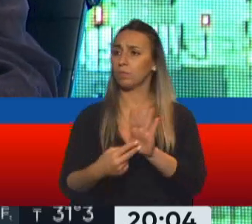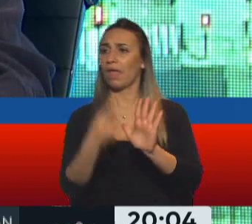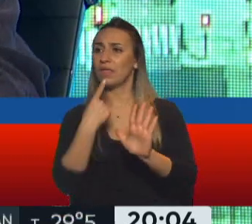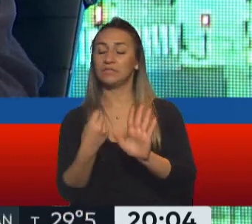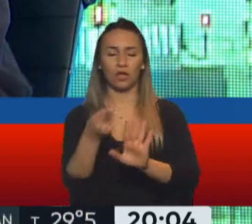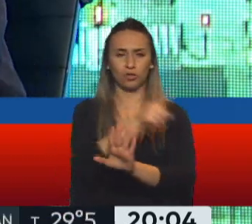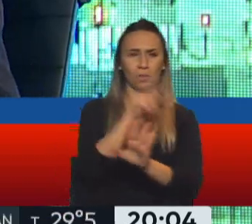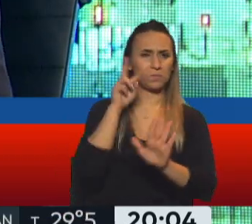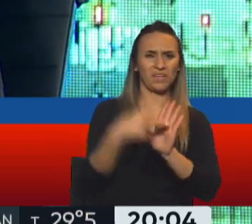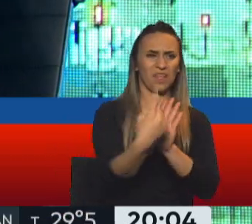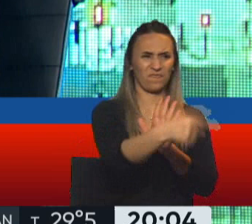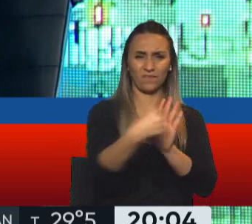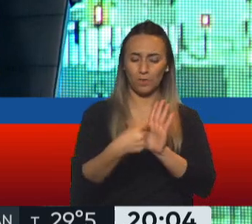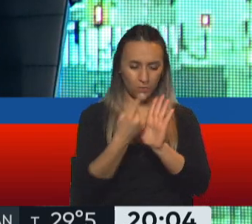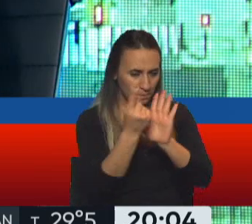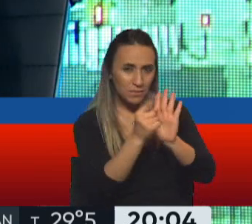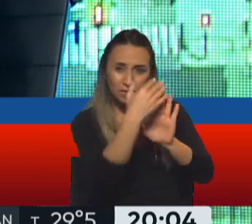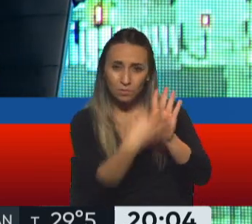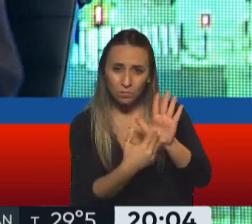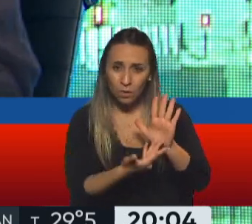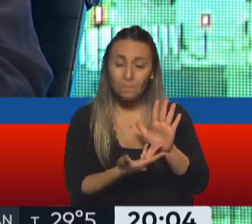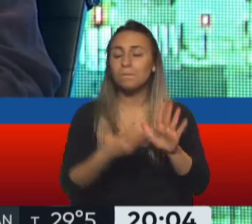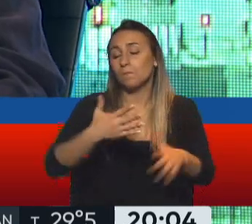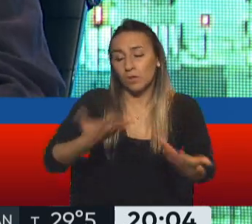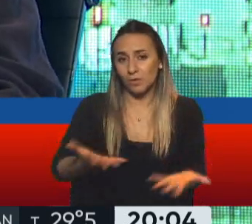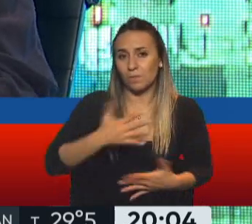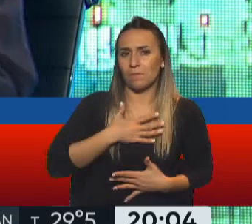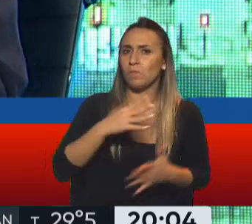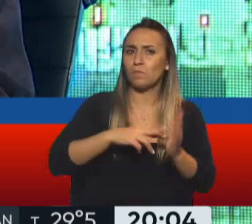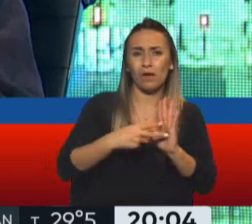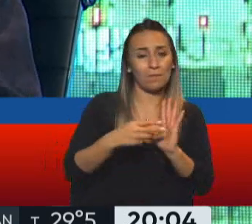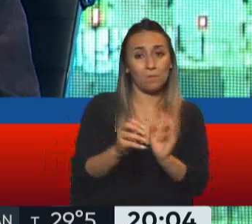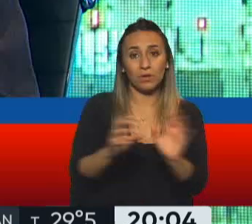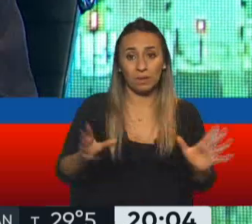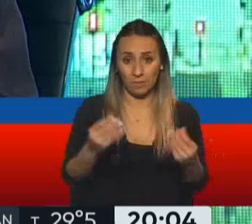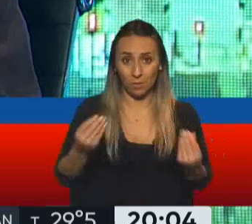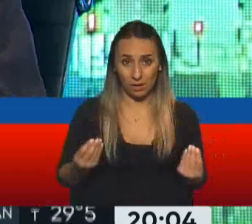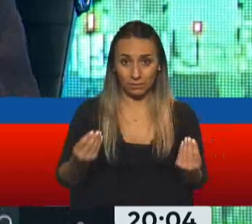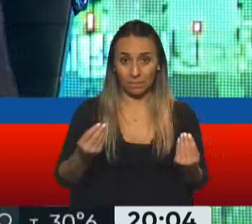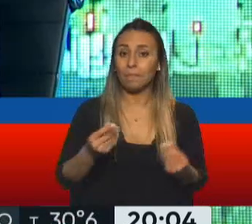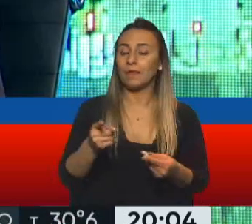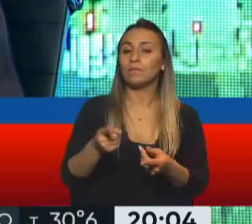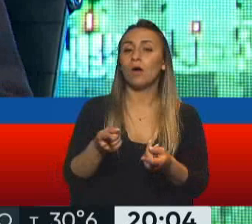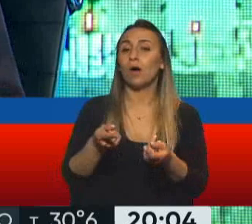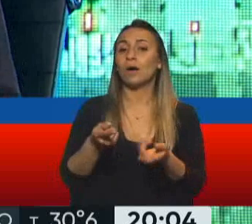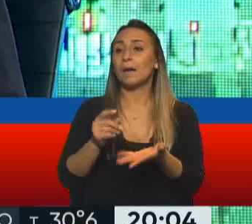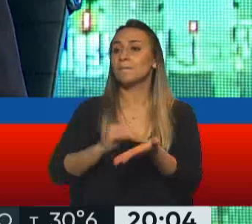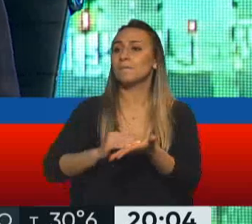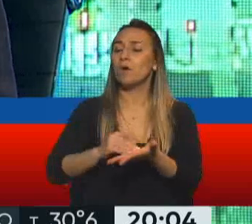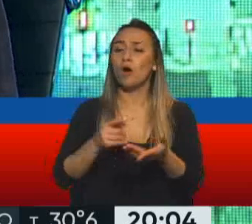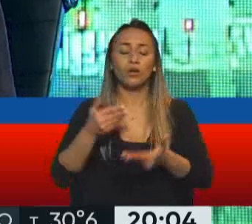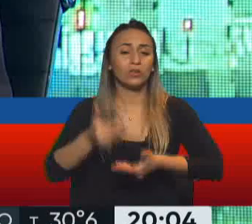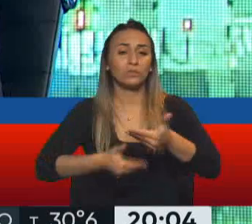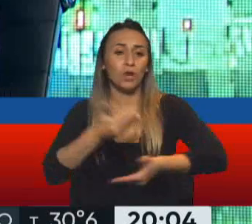designaciones de todos los empleados y magistrados judiciales. Hay un problema en eso que decís vos, que es la administración de los procesos.